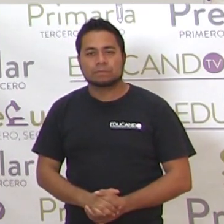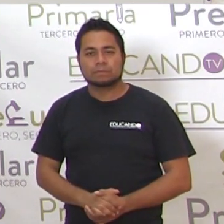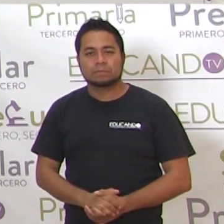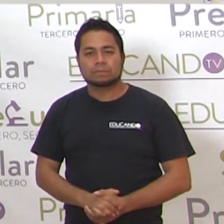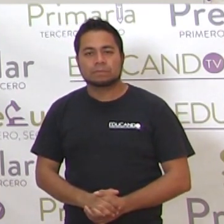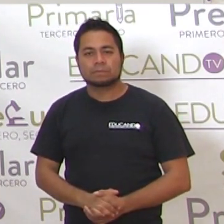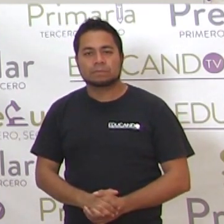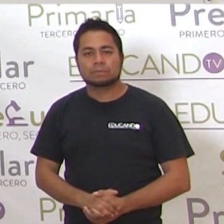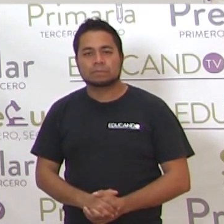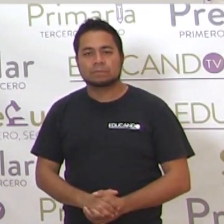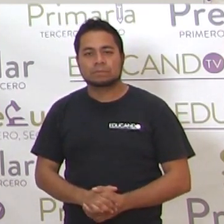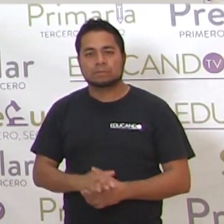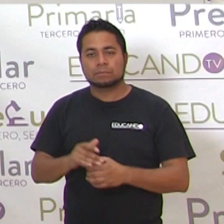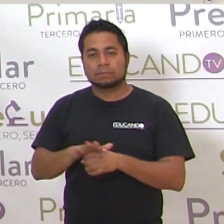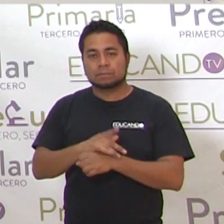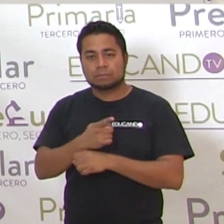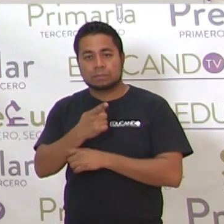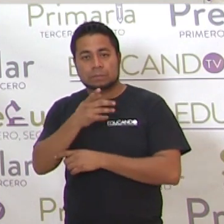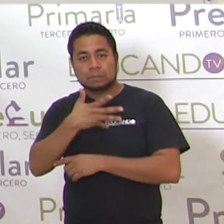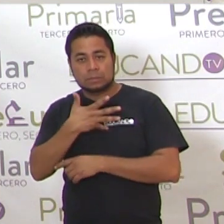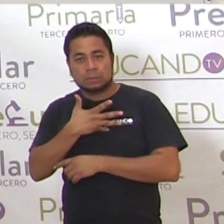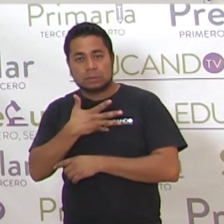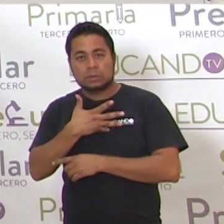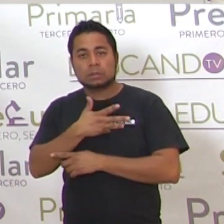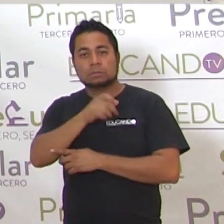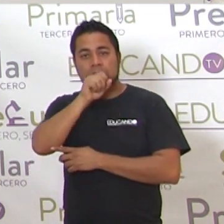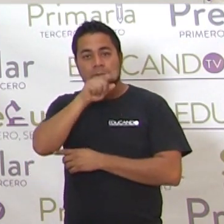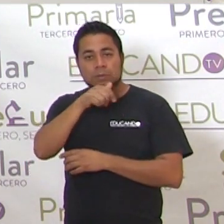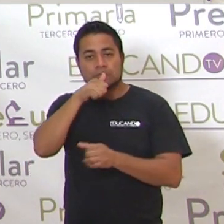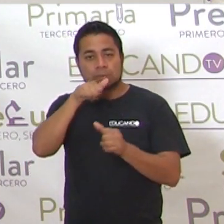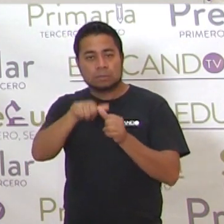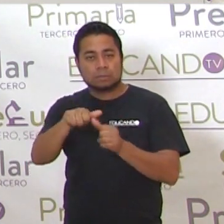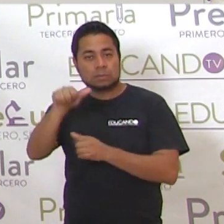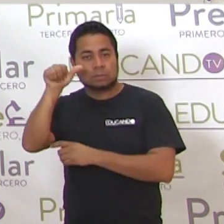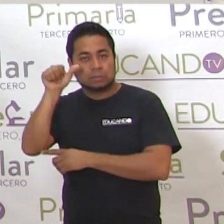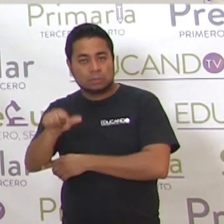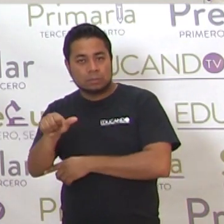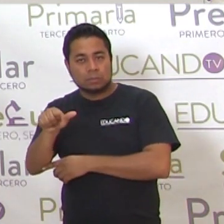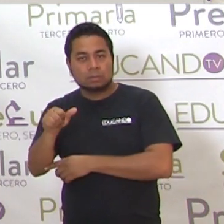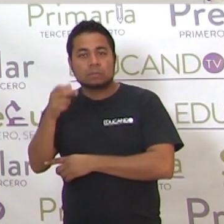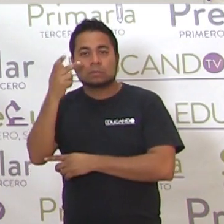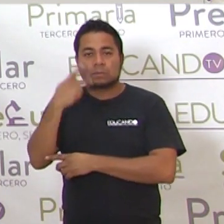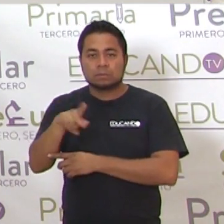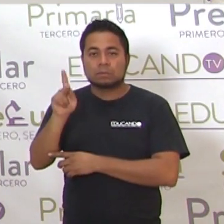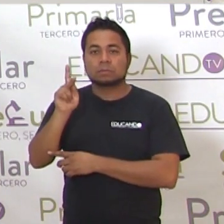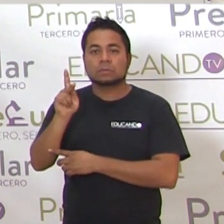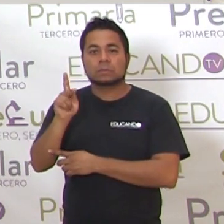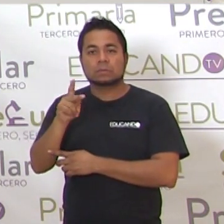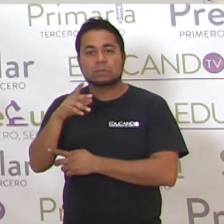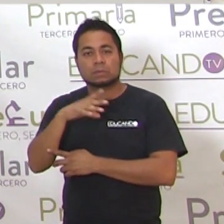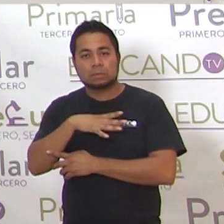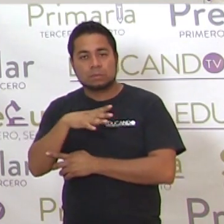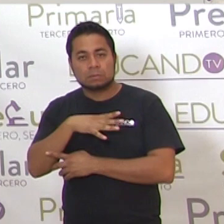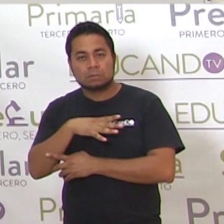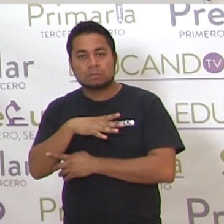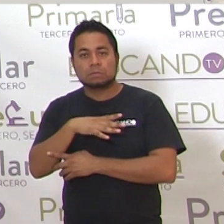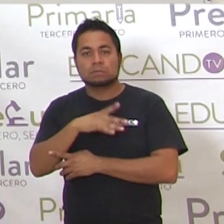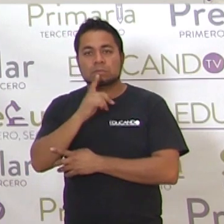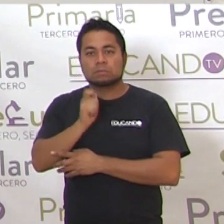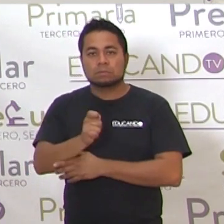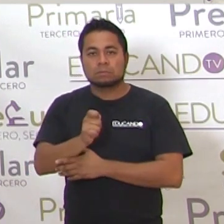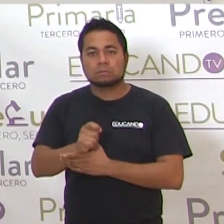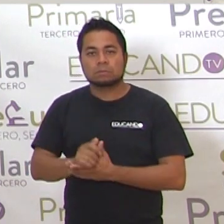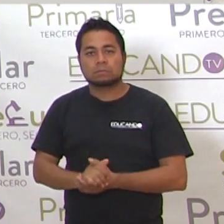es la misma letra pero va a tener simple y sencillamente